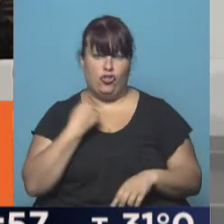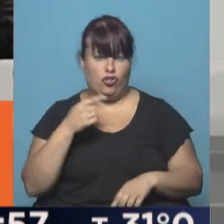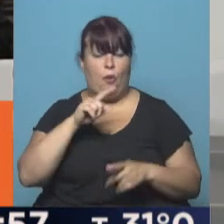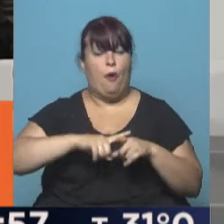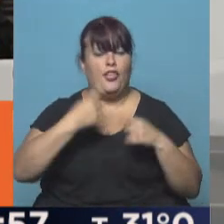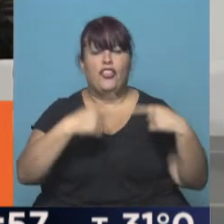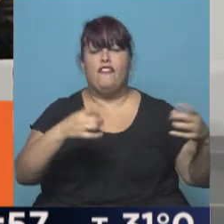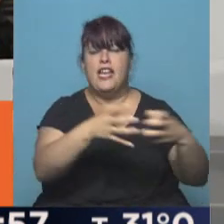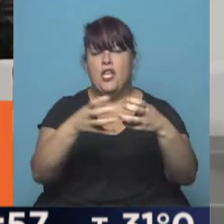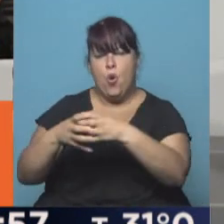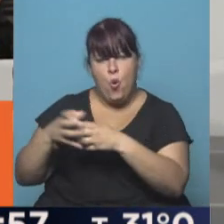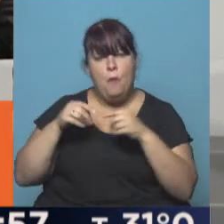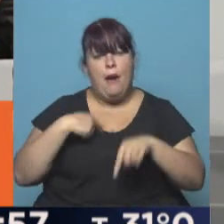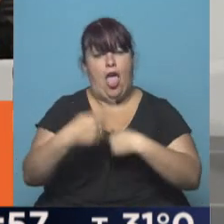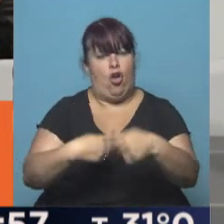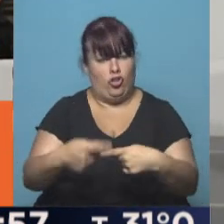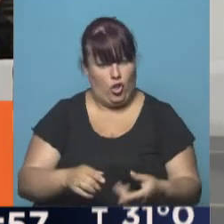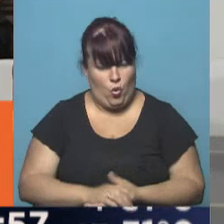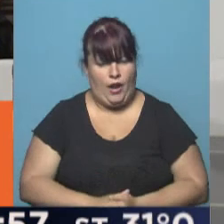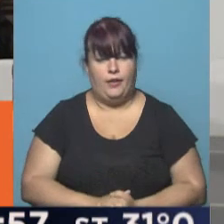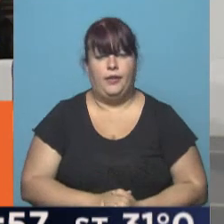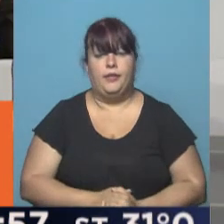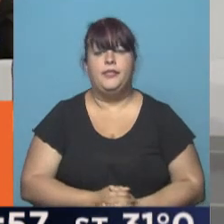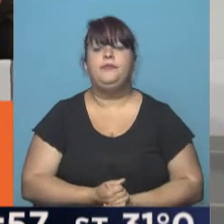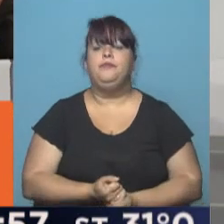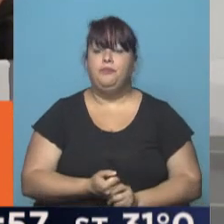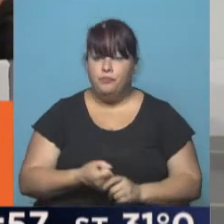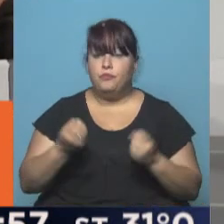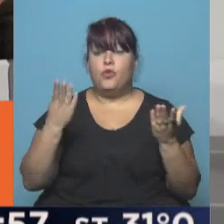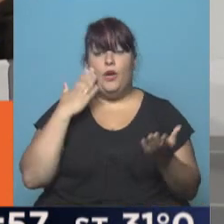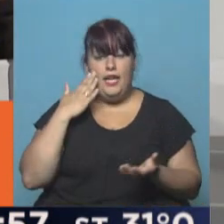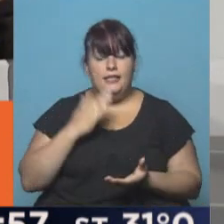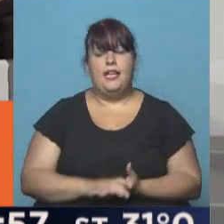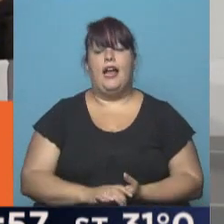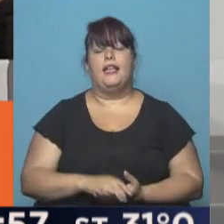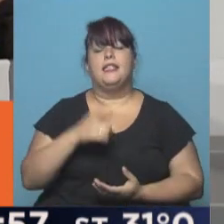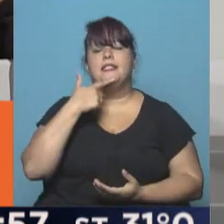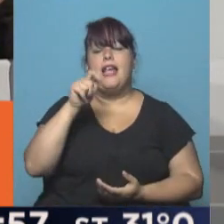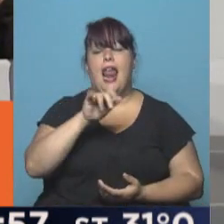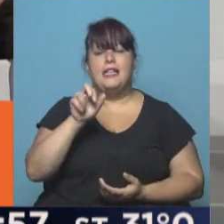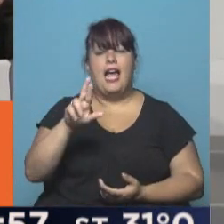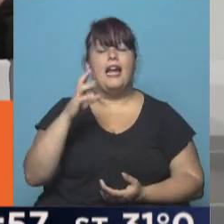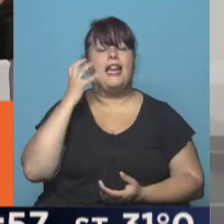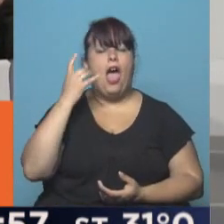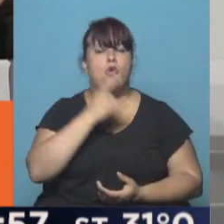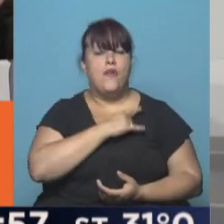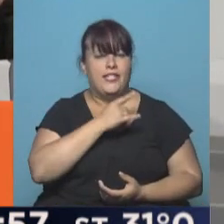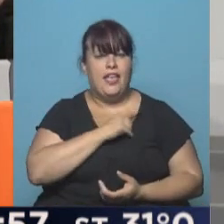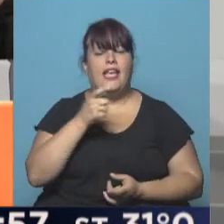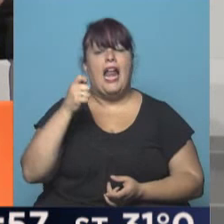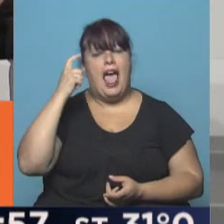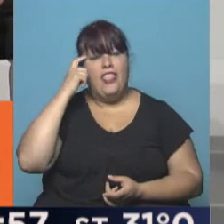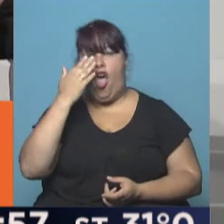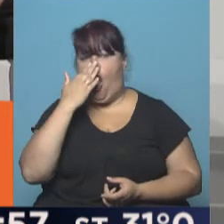de los distintos partidos políticos para avanzar. Sí, buenas tardes. Daniel Salazar, de Radio Universidad y Canal 10